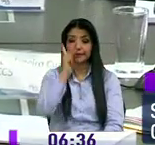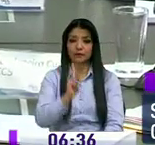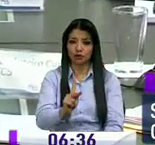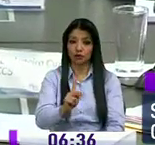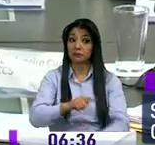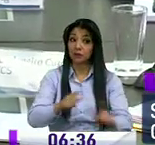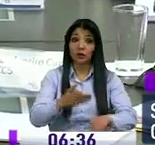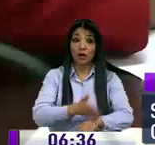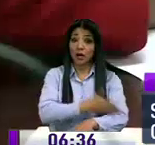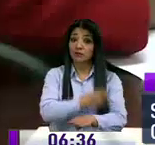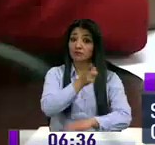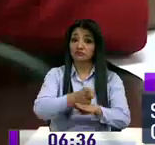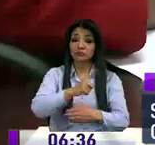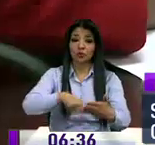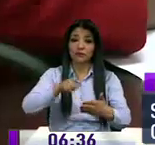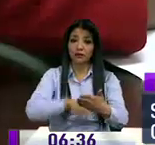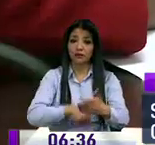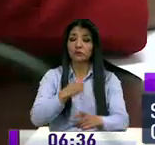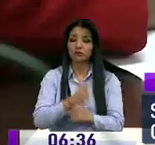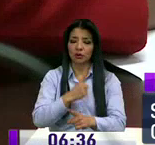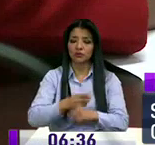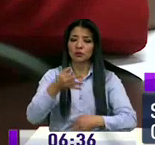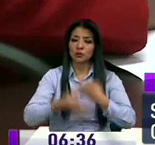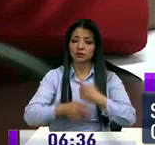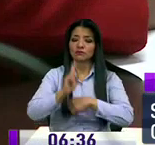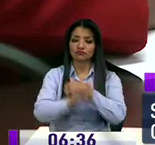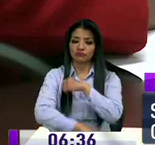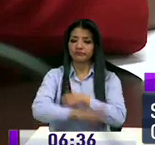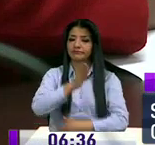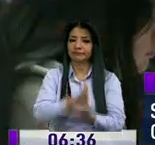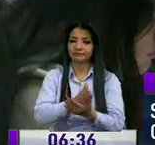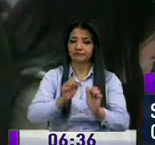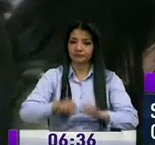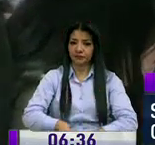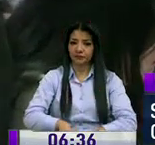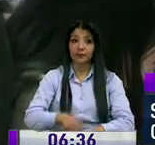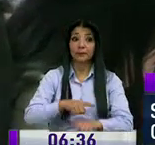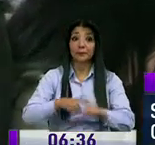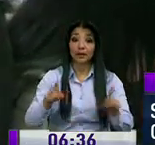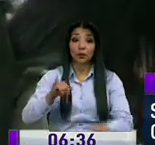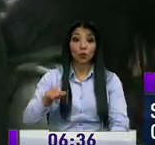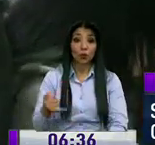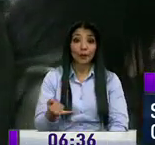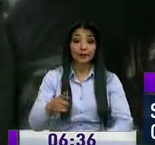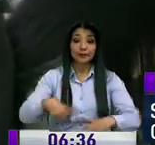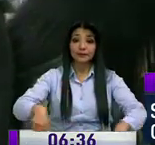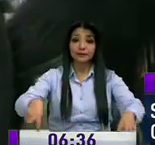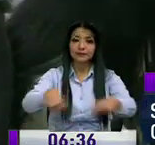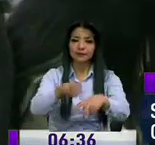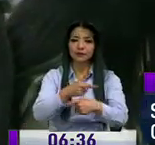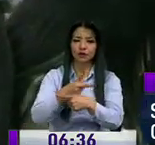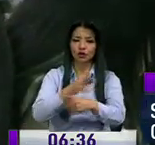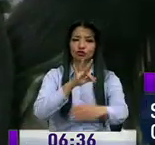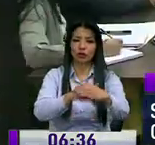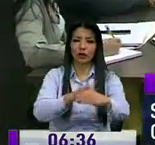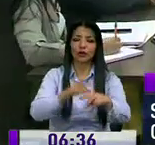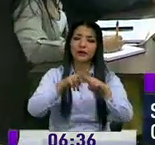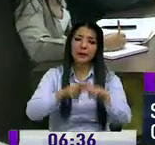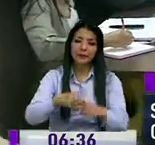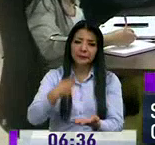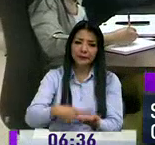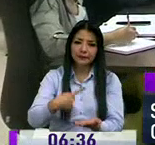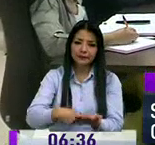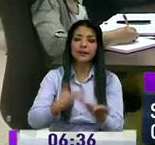prohíbe, por lo cual la justicia dictó medidas cautelares para frenar aquello, lo que fue revisado este jueves por el Pleno de Participación Ciudadana y la misma